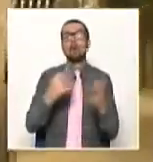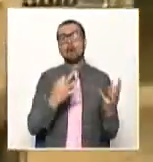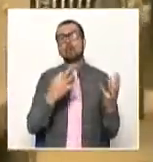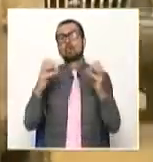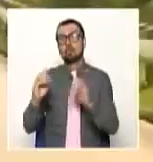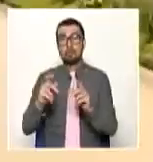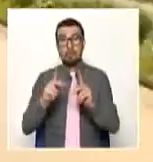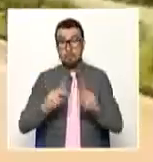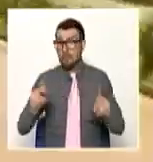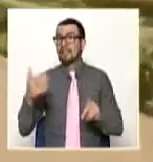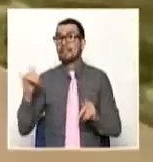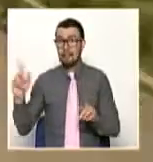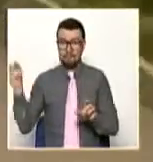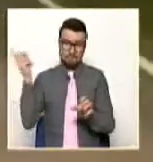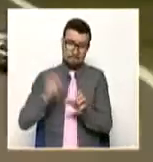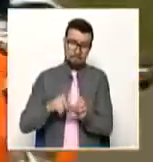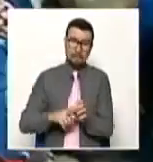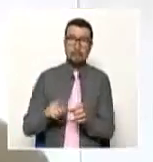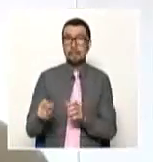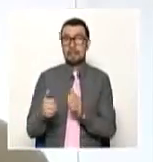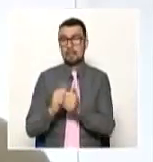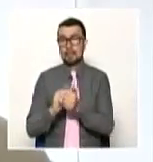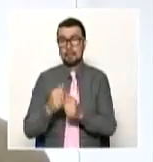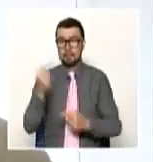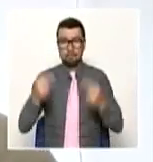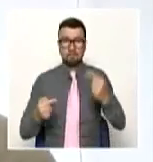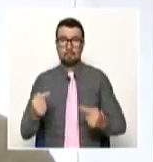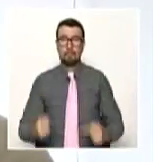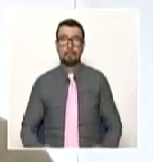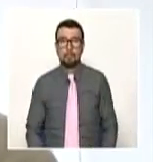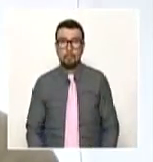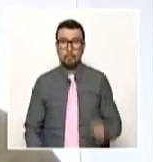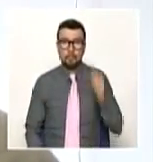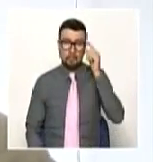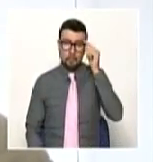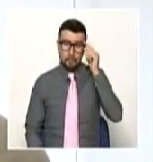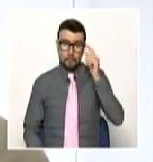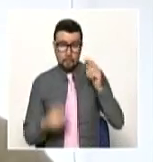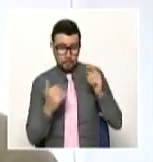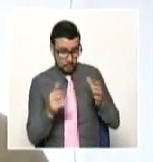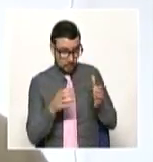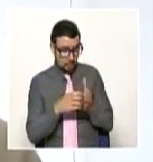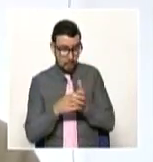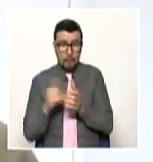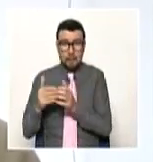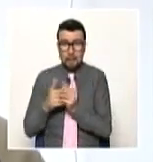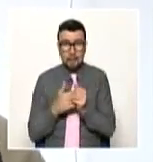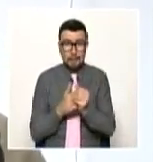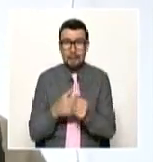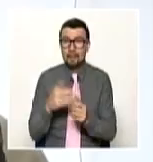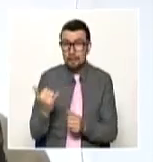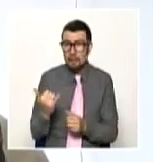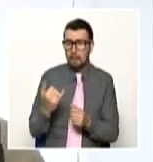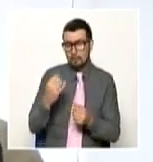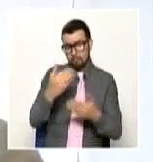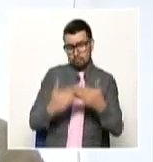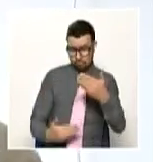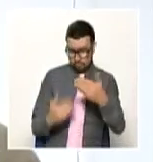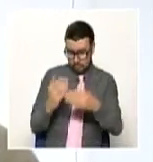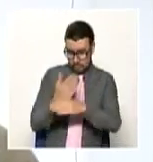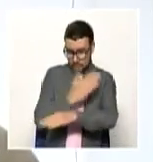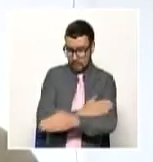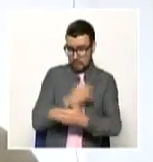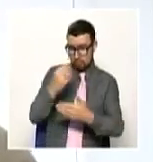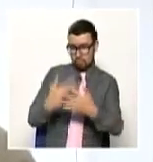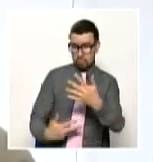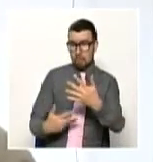en las diferentes modalidades de este deporte a motor. A través de una guía, a través de una hoja de ruta que nosotros previamente diseñamos